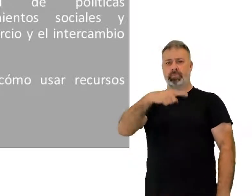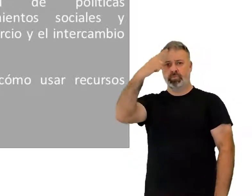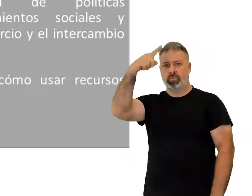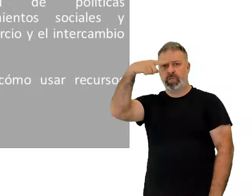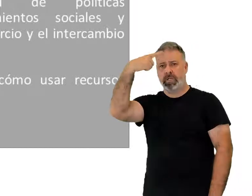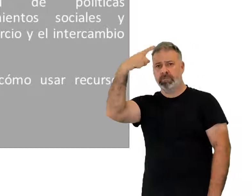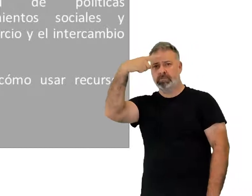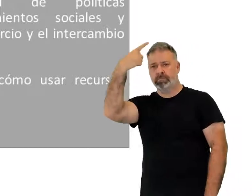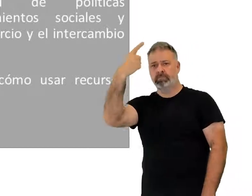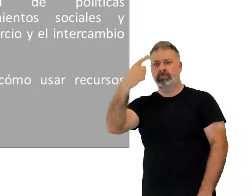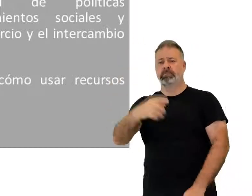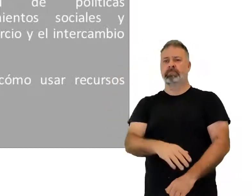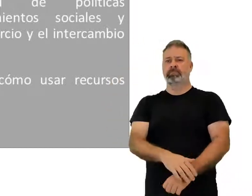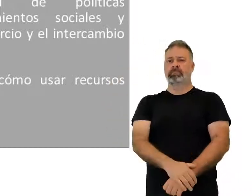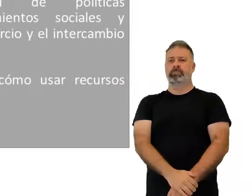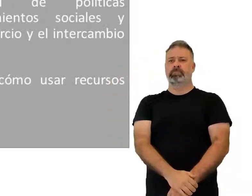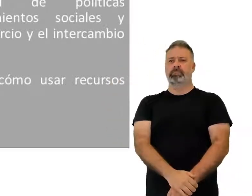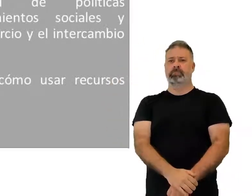culturales,